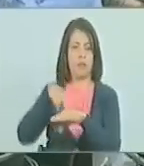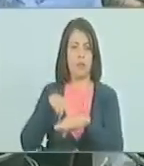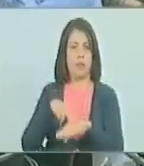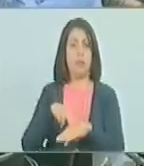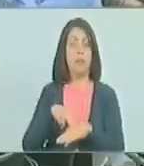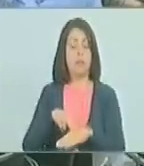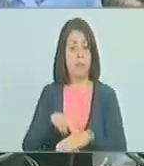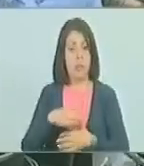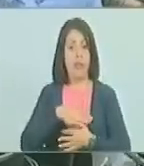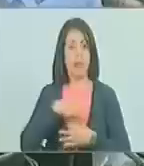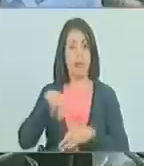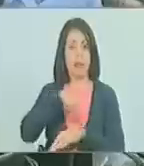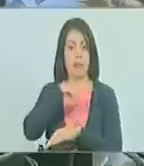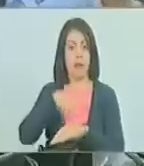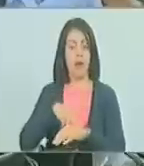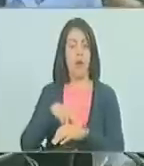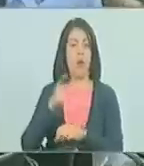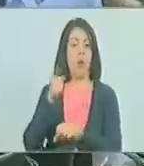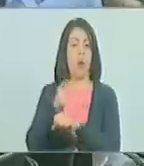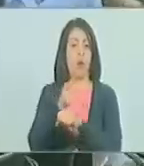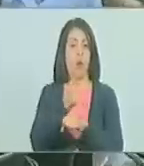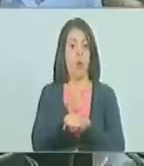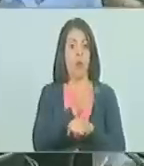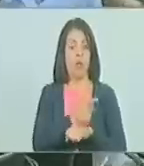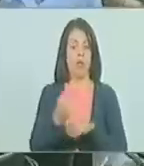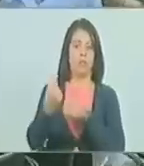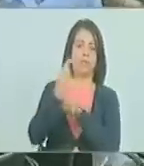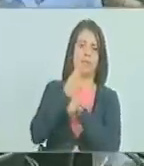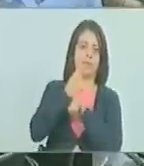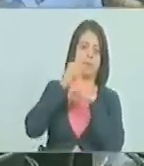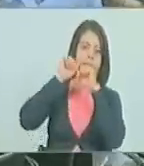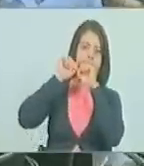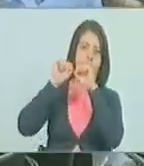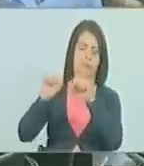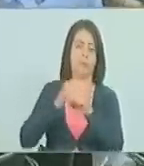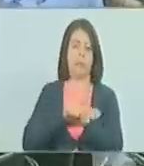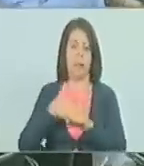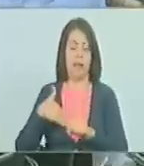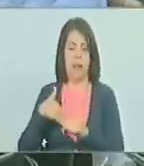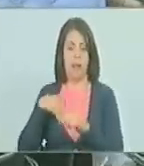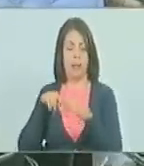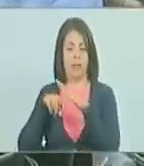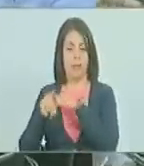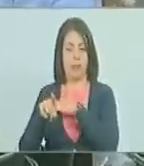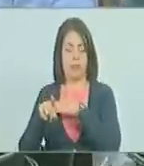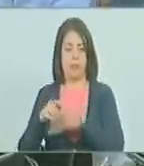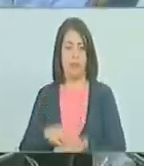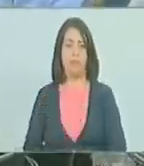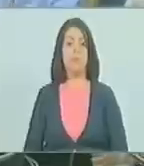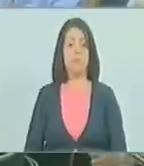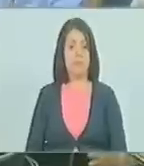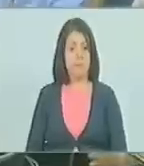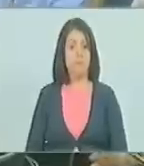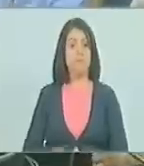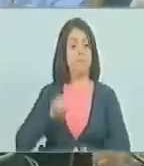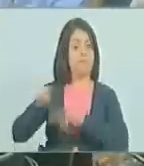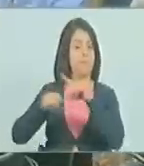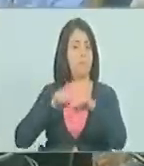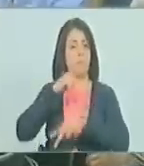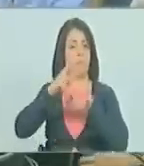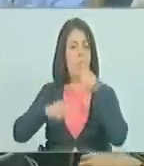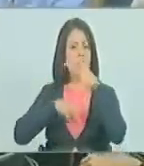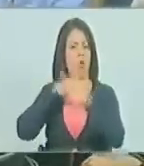Y ese interés nacional también nos obliga a rechazar las pretensiones de injerencia, de tutelajes